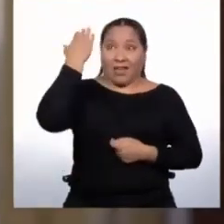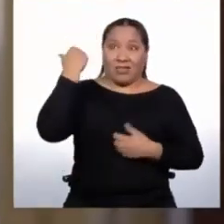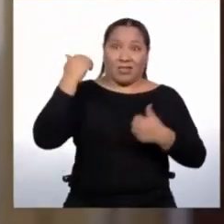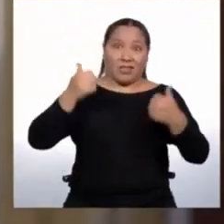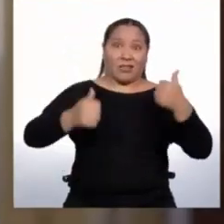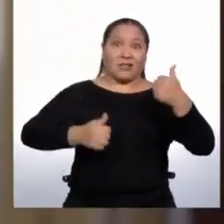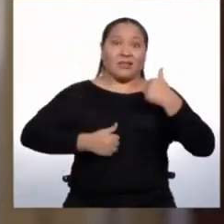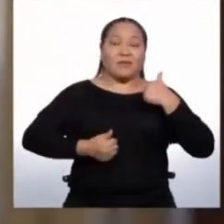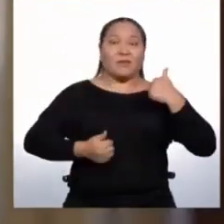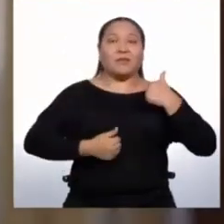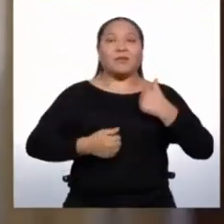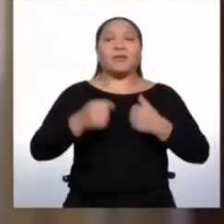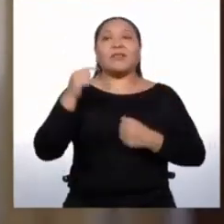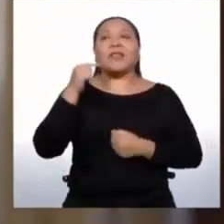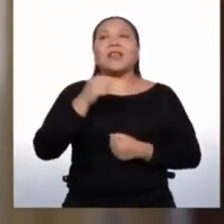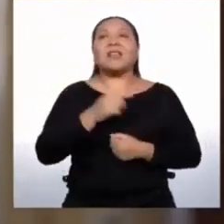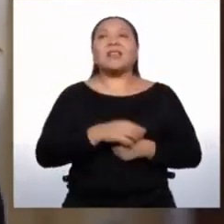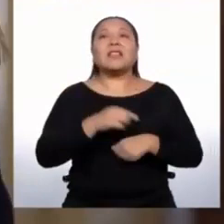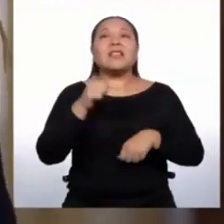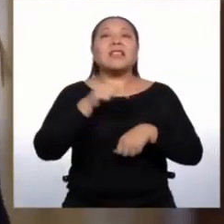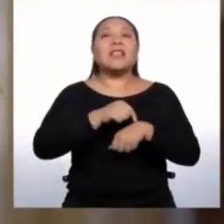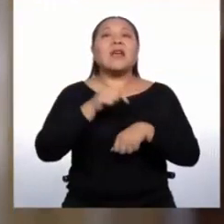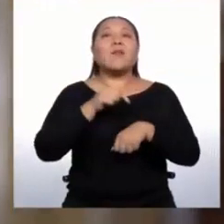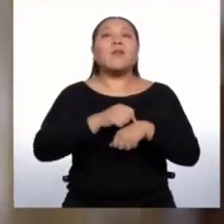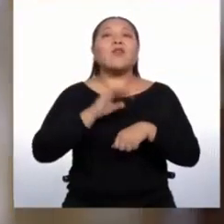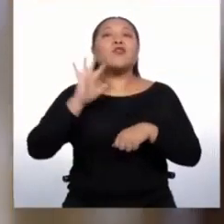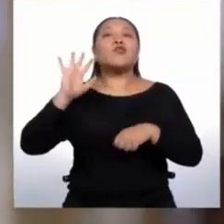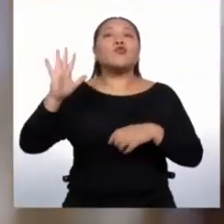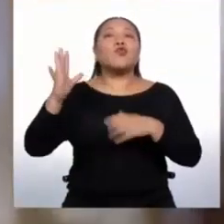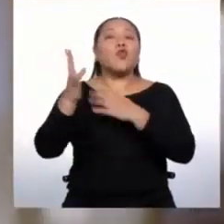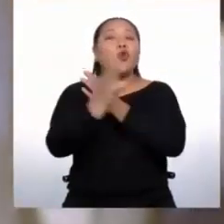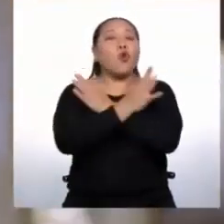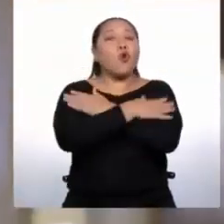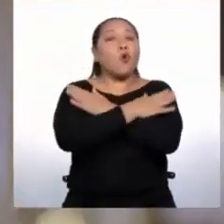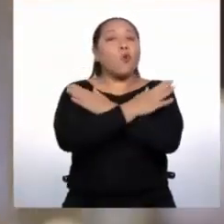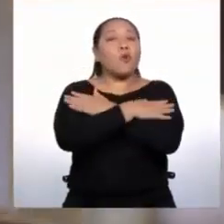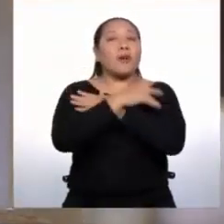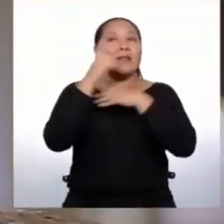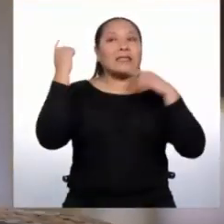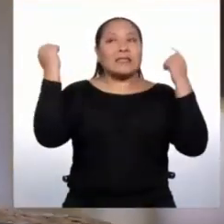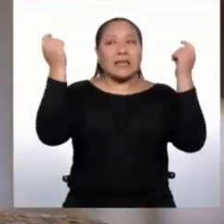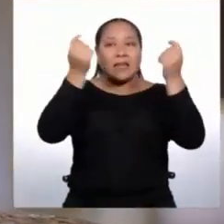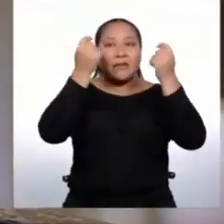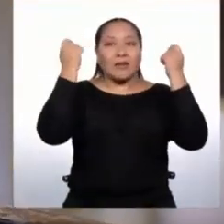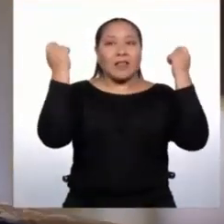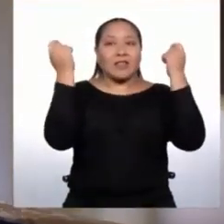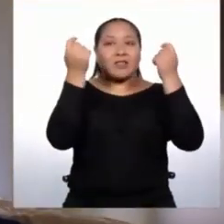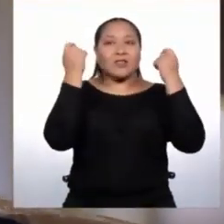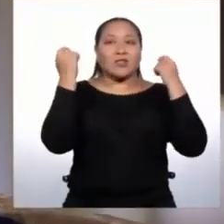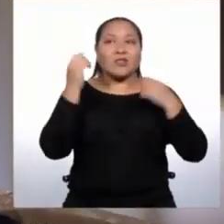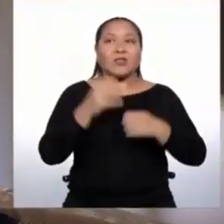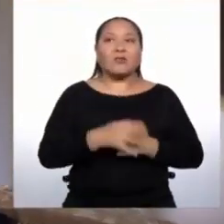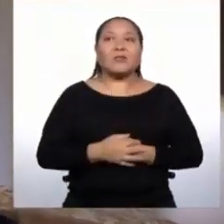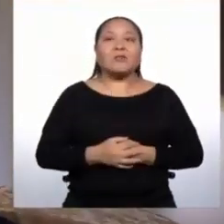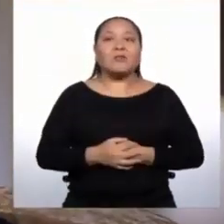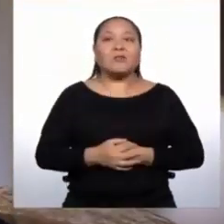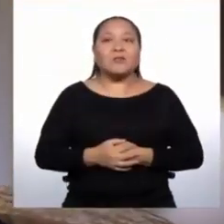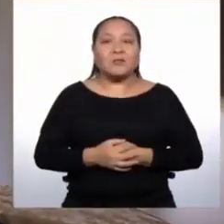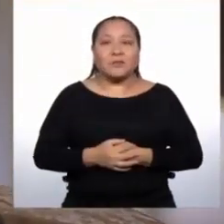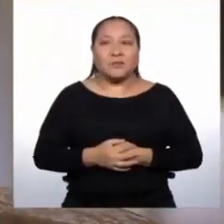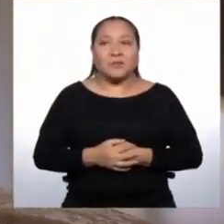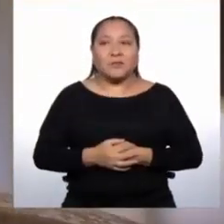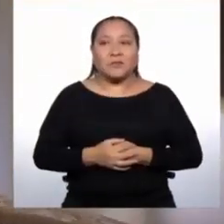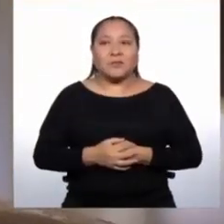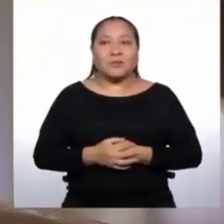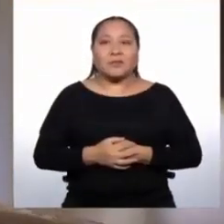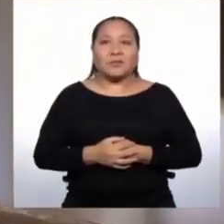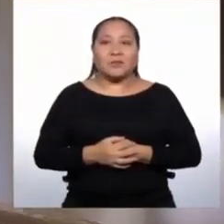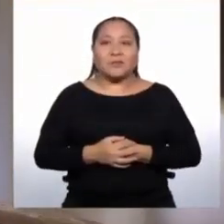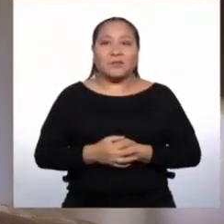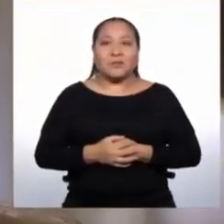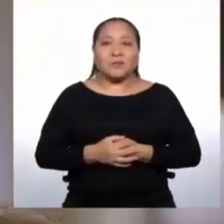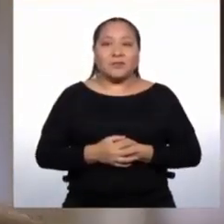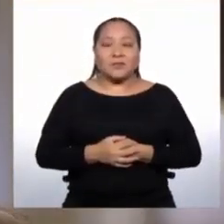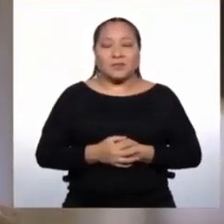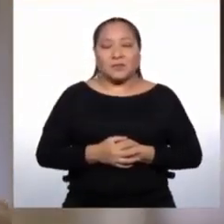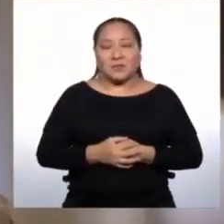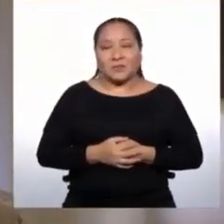llamó besamano y que en los días de la República, y para diferenciar, se llama lo mismo.